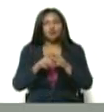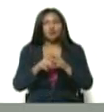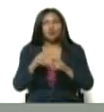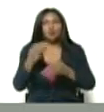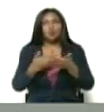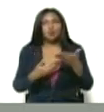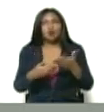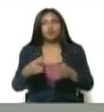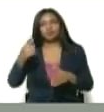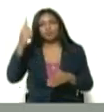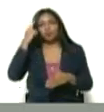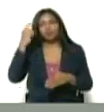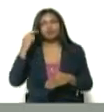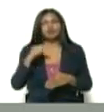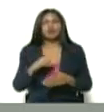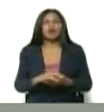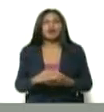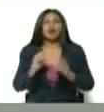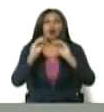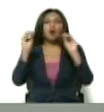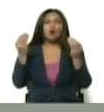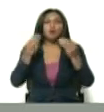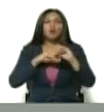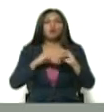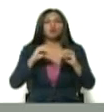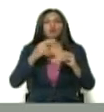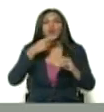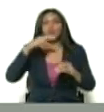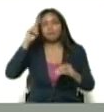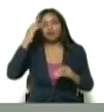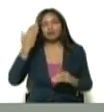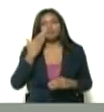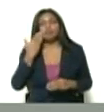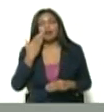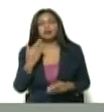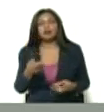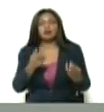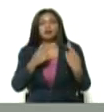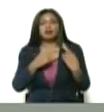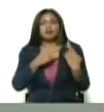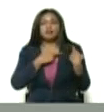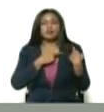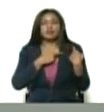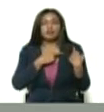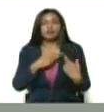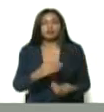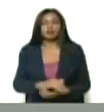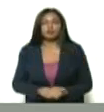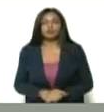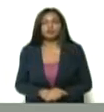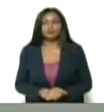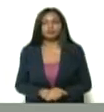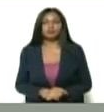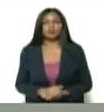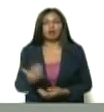va a haber una consulta al movimiento bolivariano de padres, madres y representantes. Va a haber una consulta a todas las